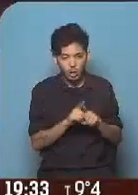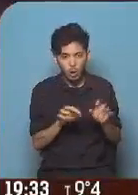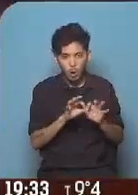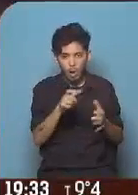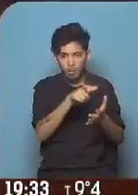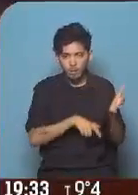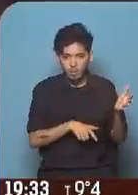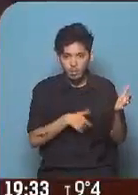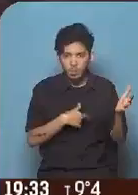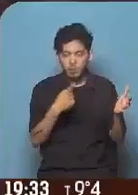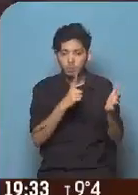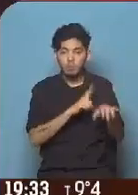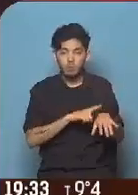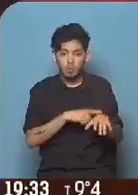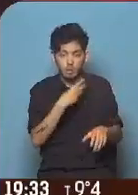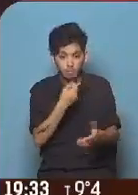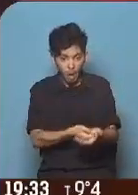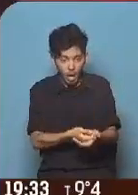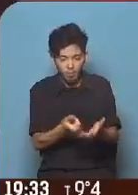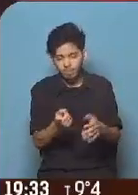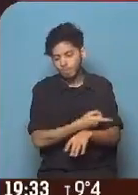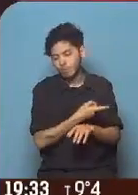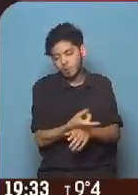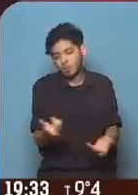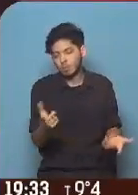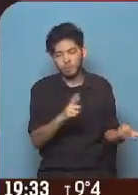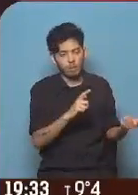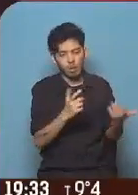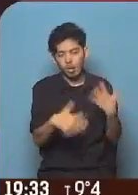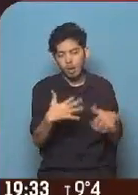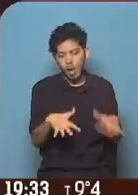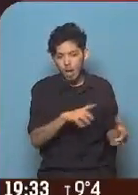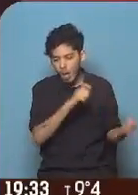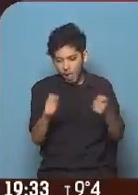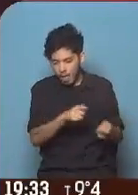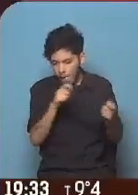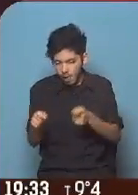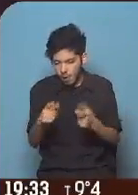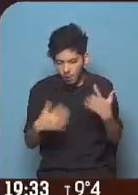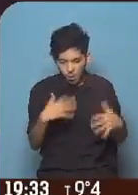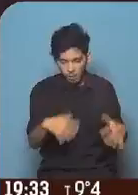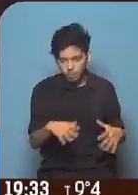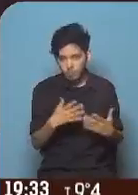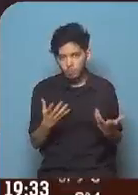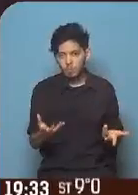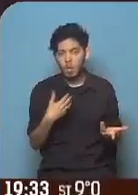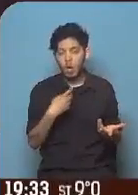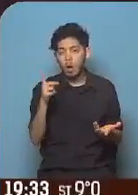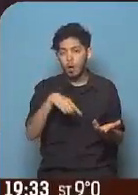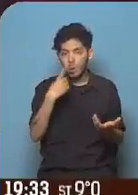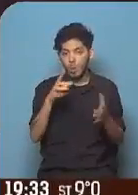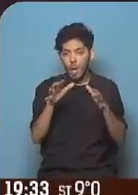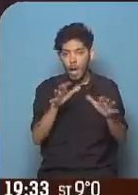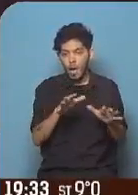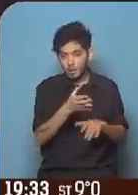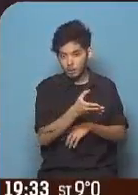ticket, porque en el momento que está pagando es imposible por la dinámica que existe en la caja. Bueno, cuando eso